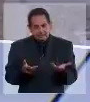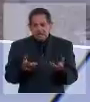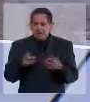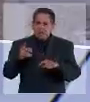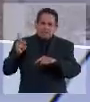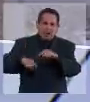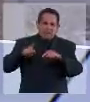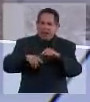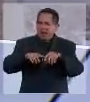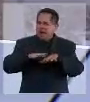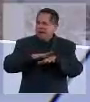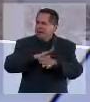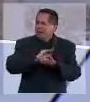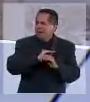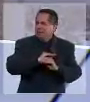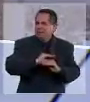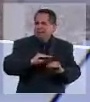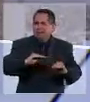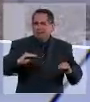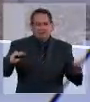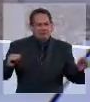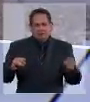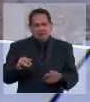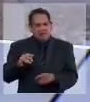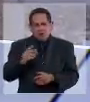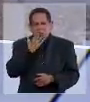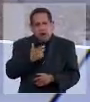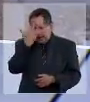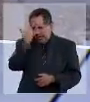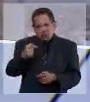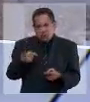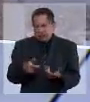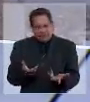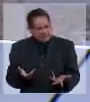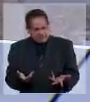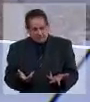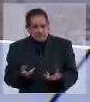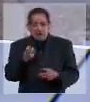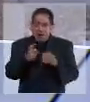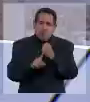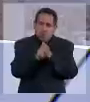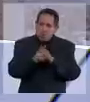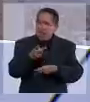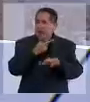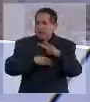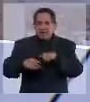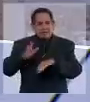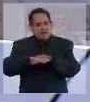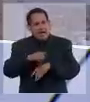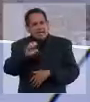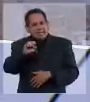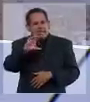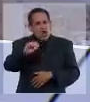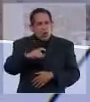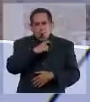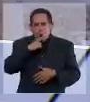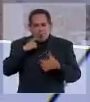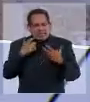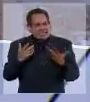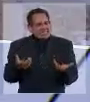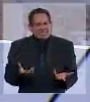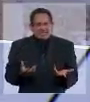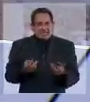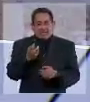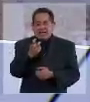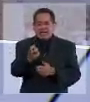deforestó de manera irracional. Todo esto ha ocasionado muchos problemas, erosiones y esa